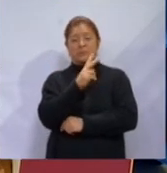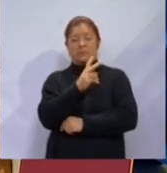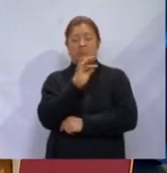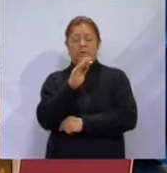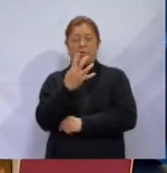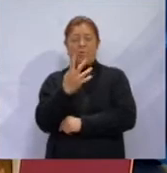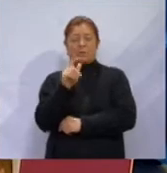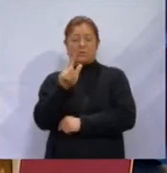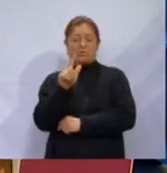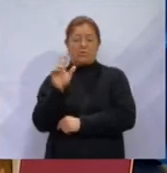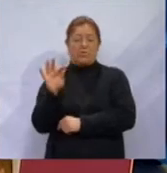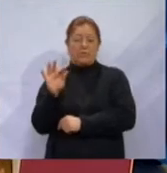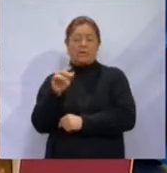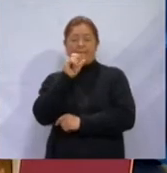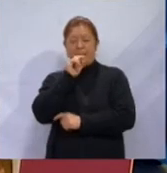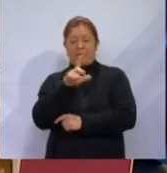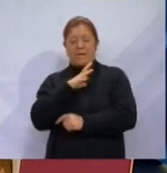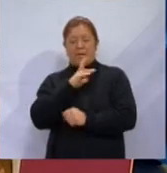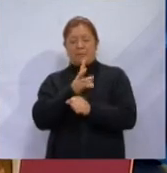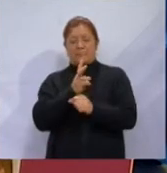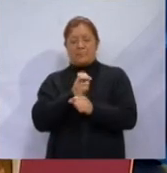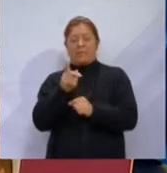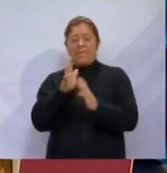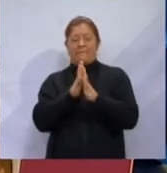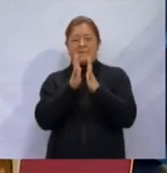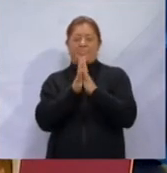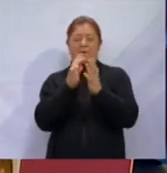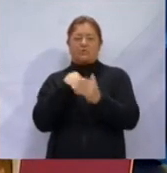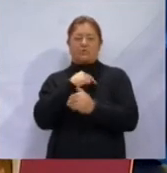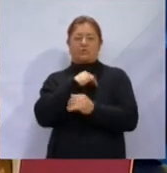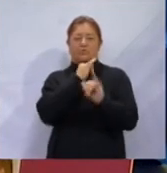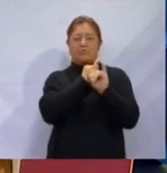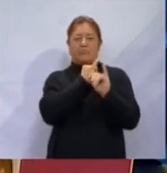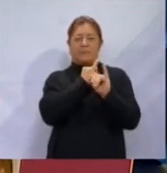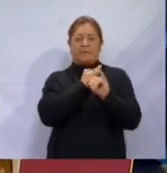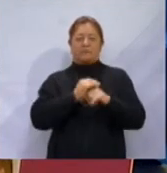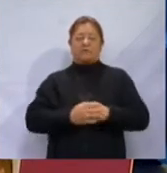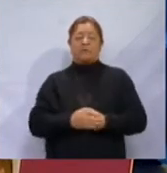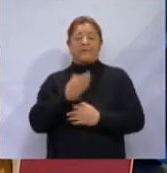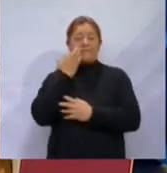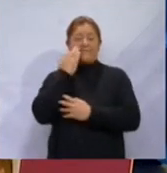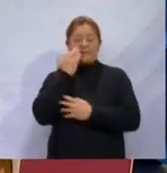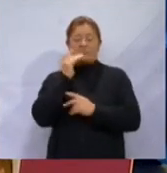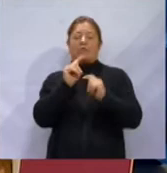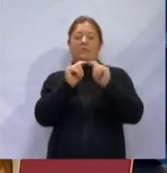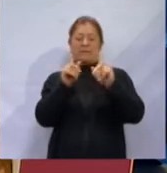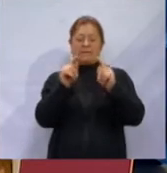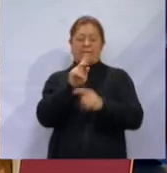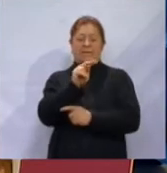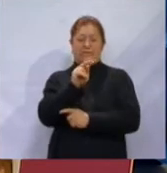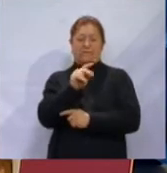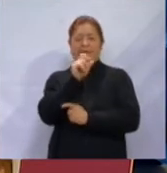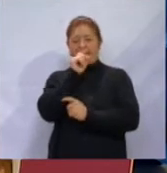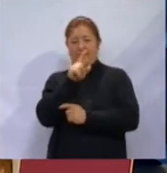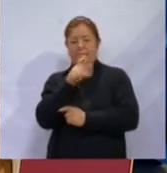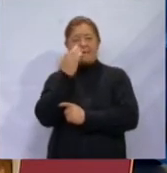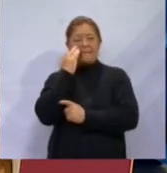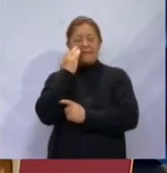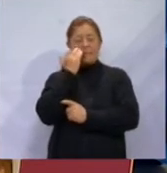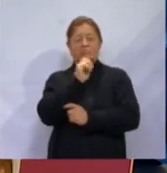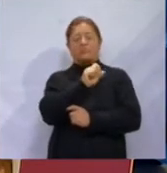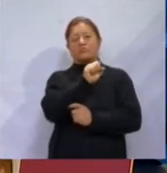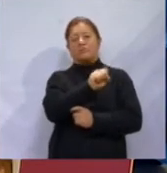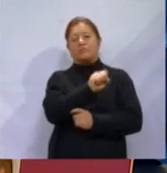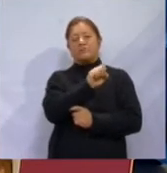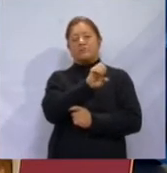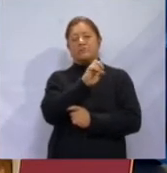246-244-1740. Además, los invitamos a participar con nosotros en nuestras redes sociales, Facebook Tlaxcala Televisión y Facebook de la Secretaría